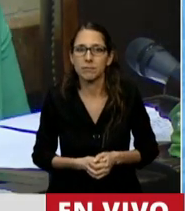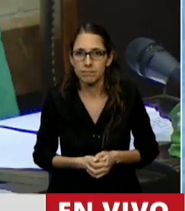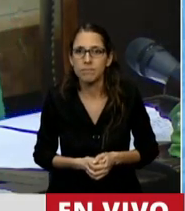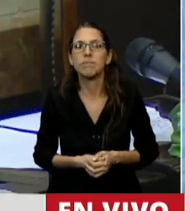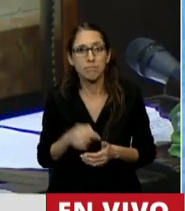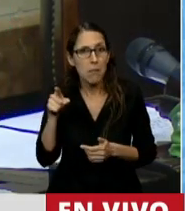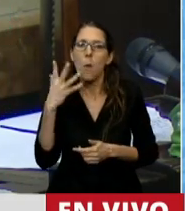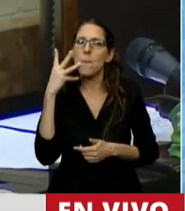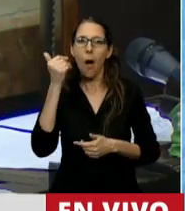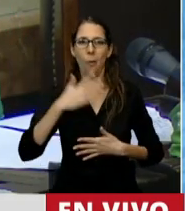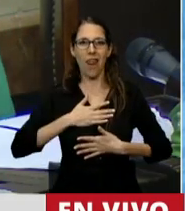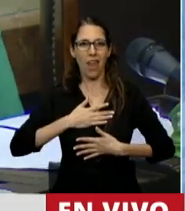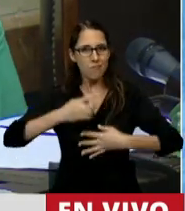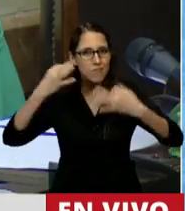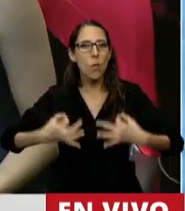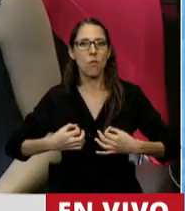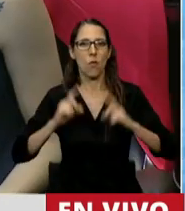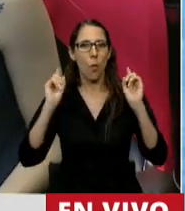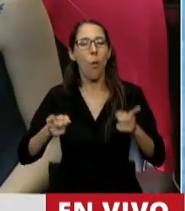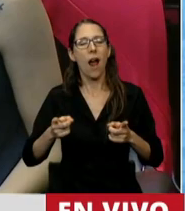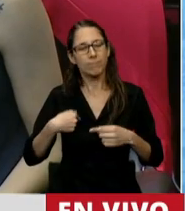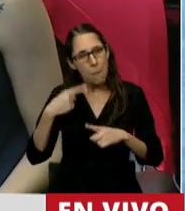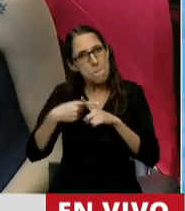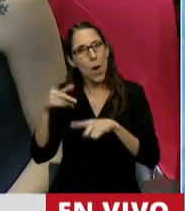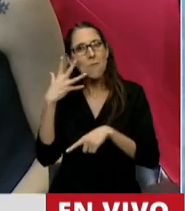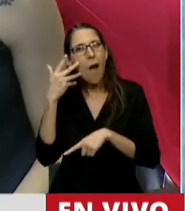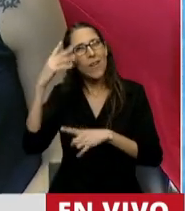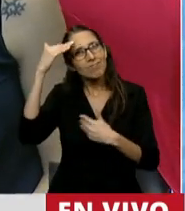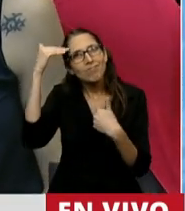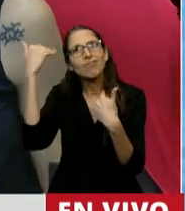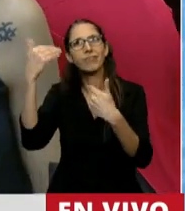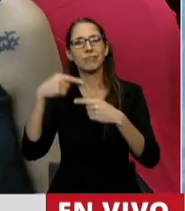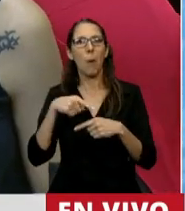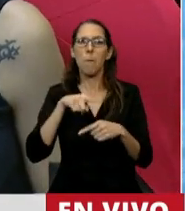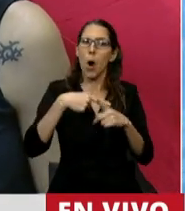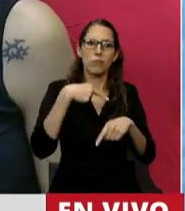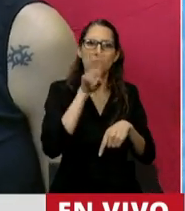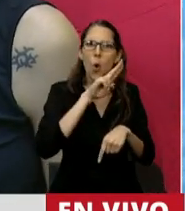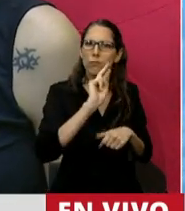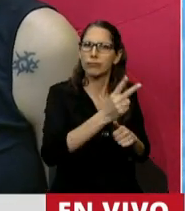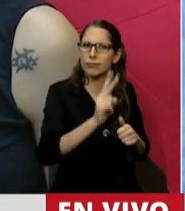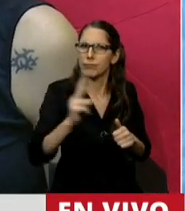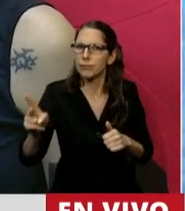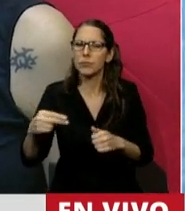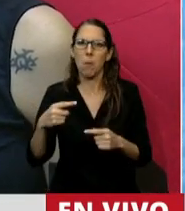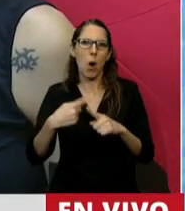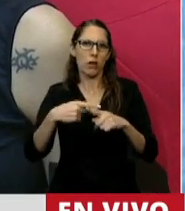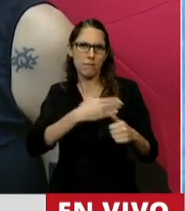debía, abuela, por vos, por todas las que perdieron su vida, por todas las